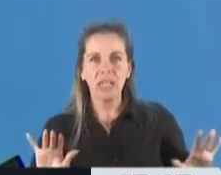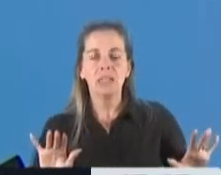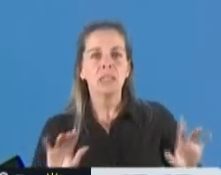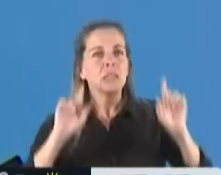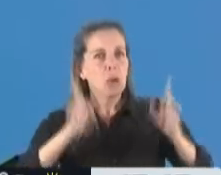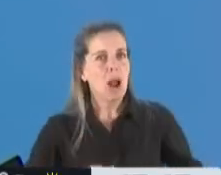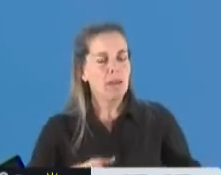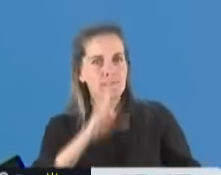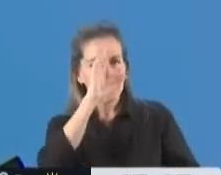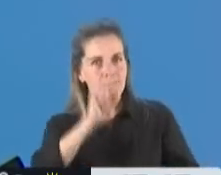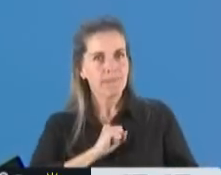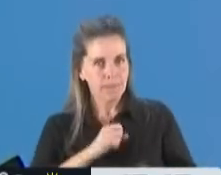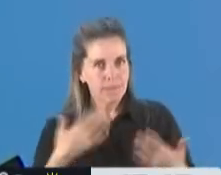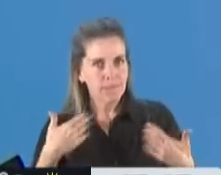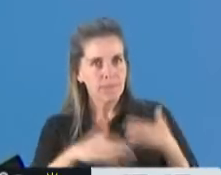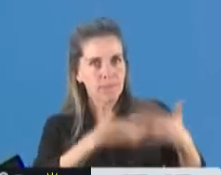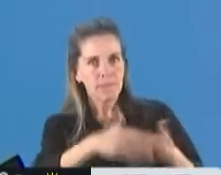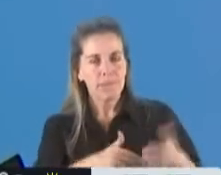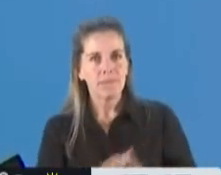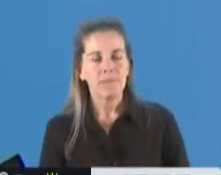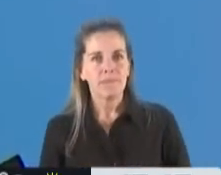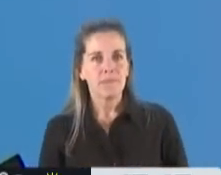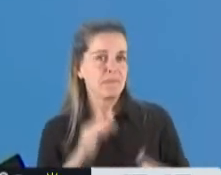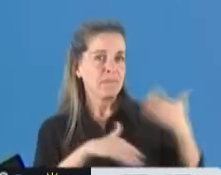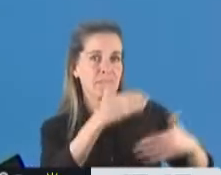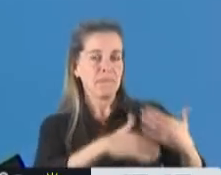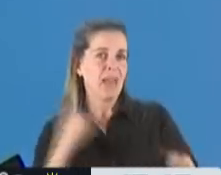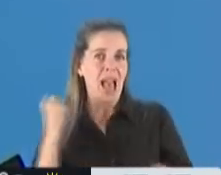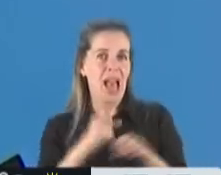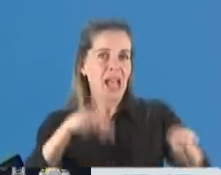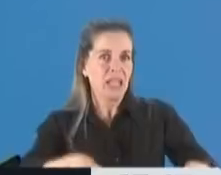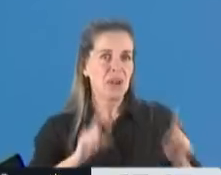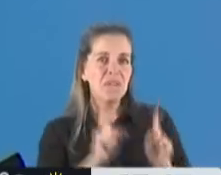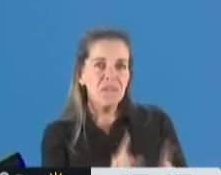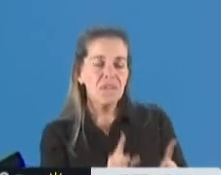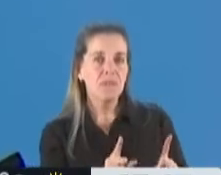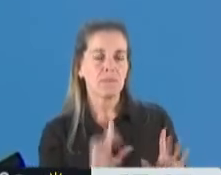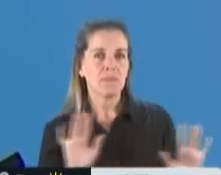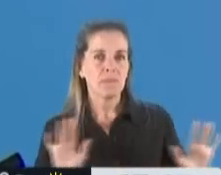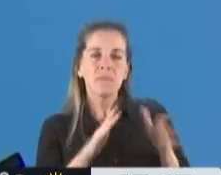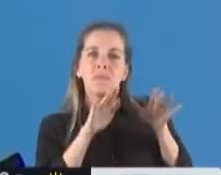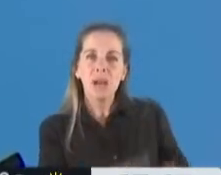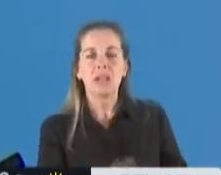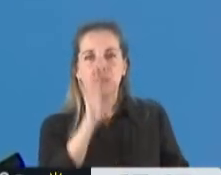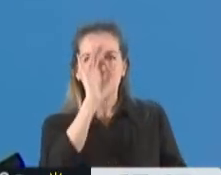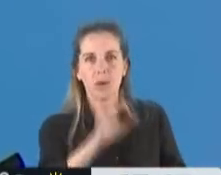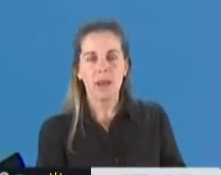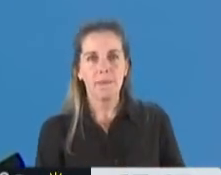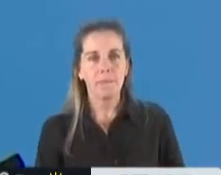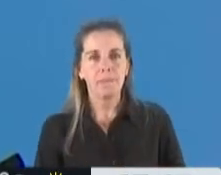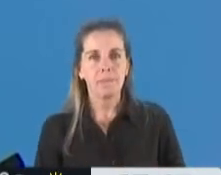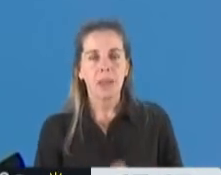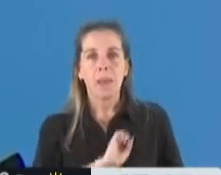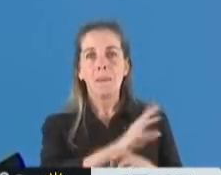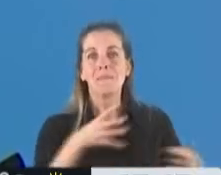hacer. Y nunca paramos en nuestra lógica. Y después